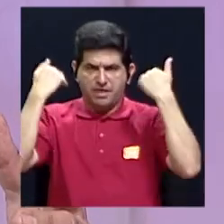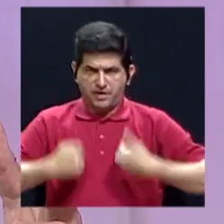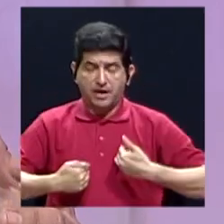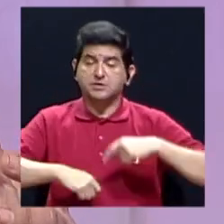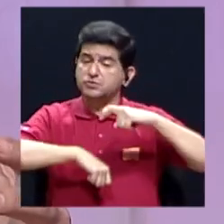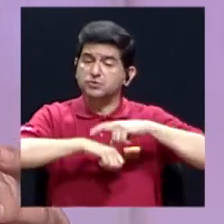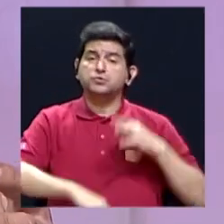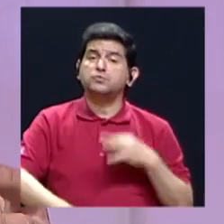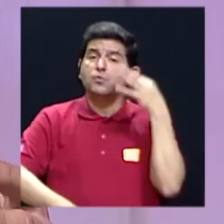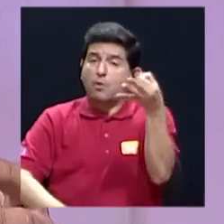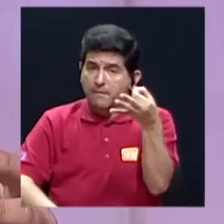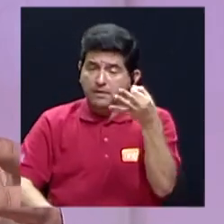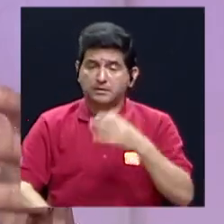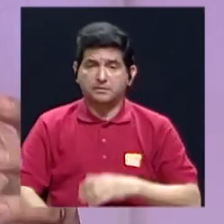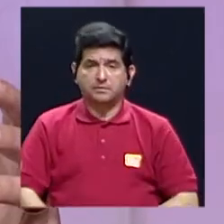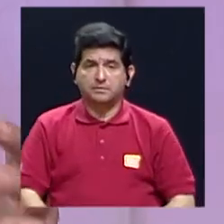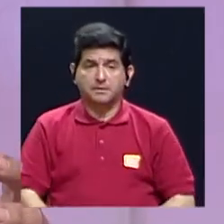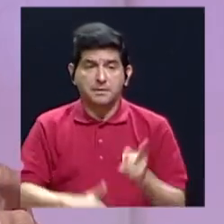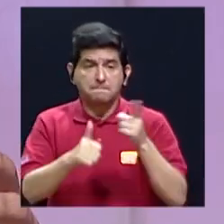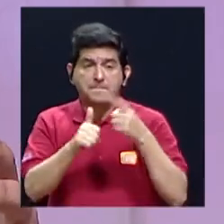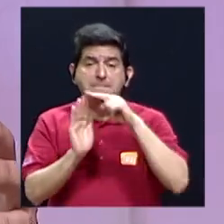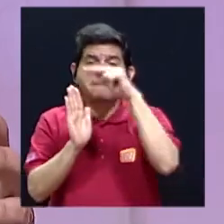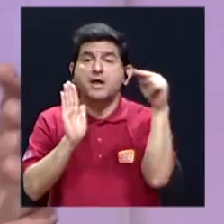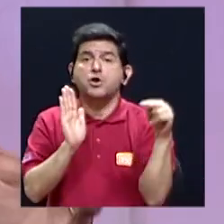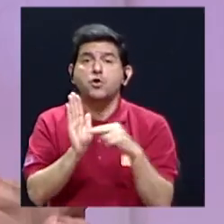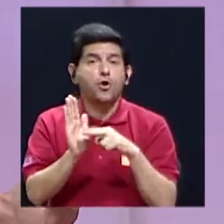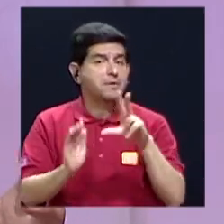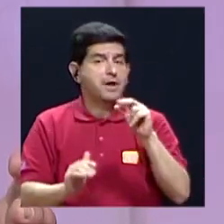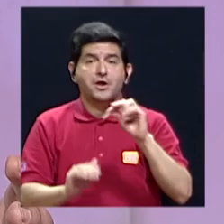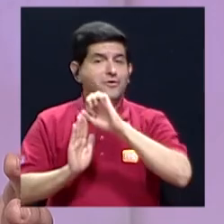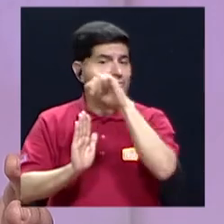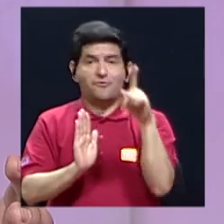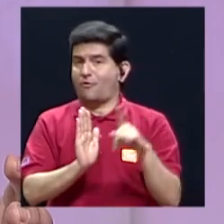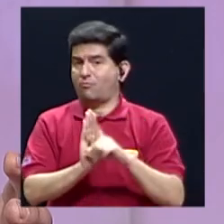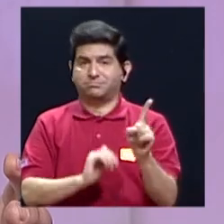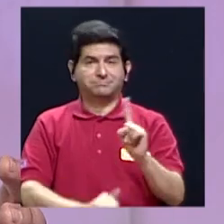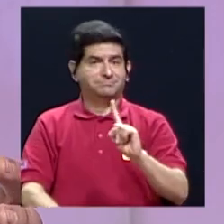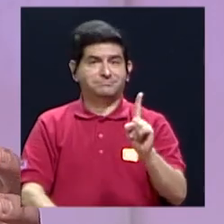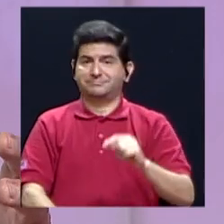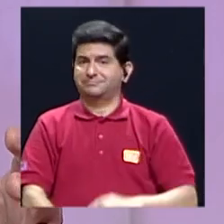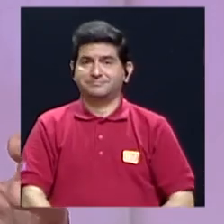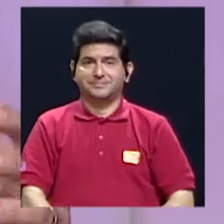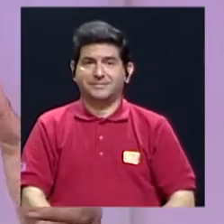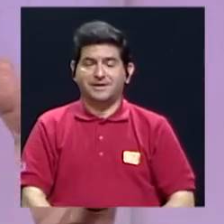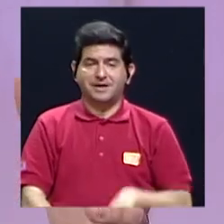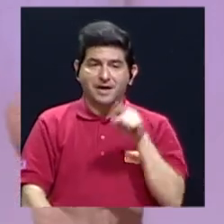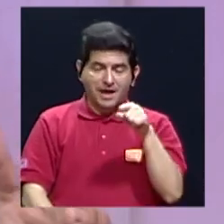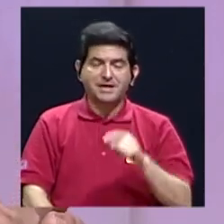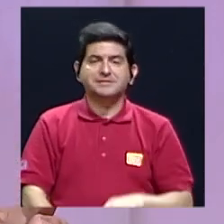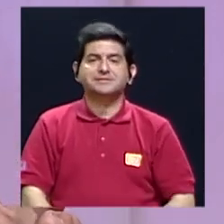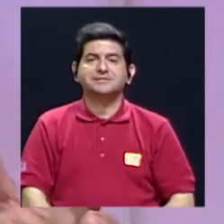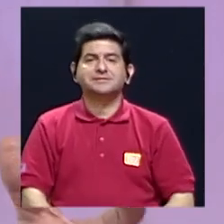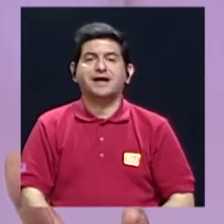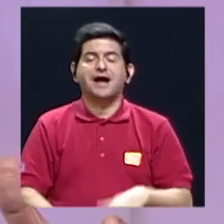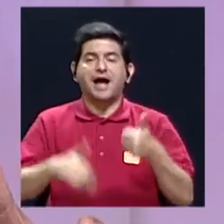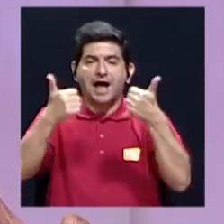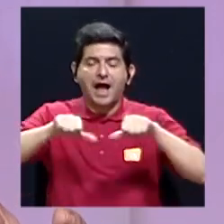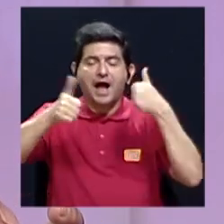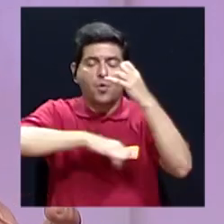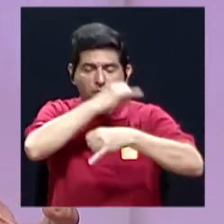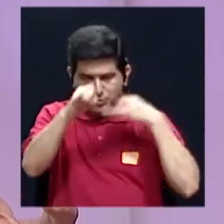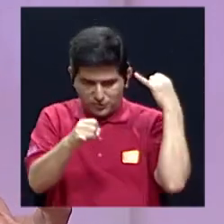llegar el momento en que en realidad la primer norma ya no va a ser la constitución política, sino que van a ser los